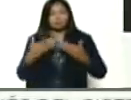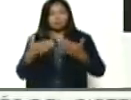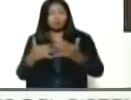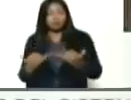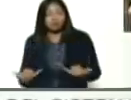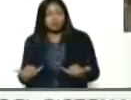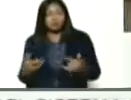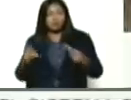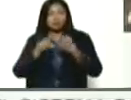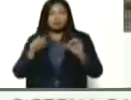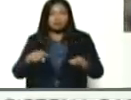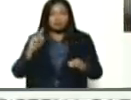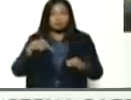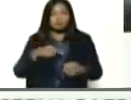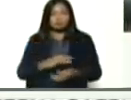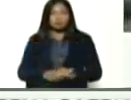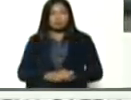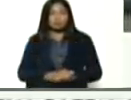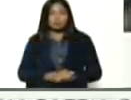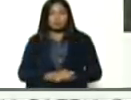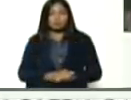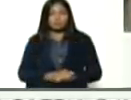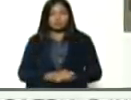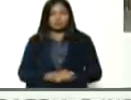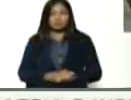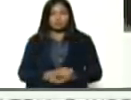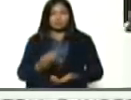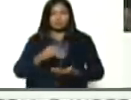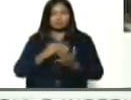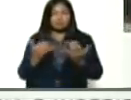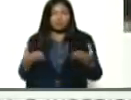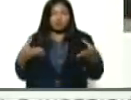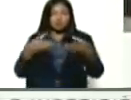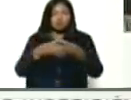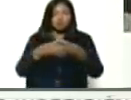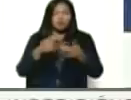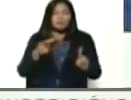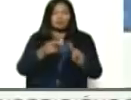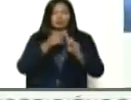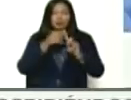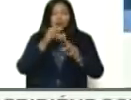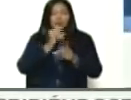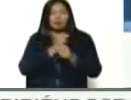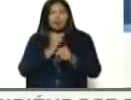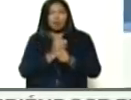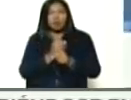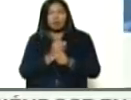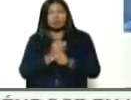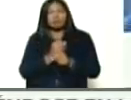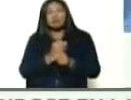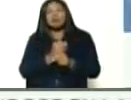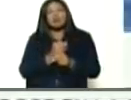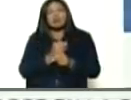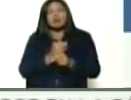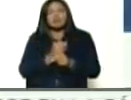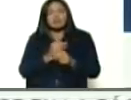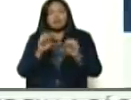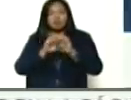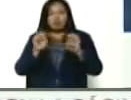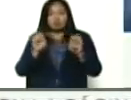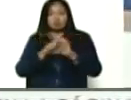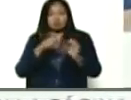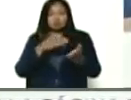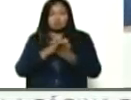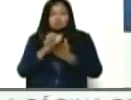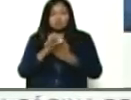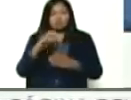nuevamente a tomar como gente como grupo prioritario a los trabajadores de la docencia para así garantizar que para